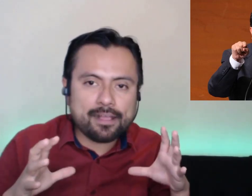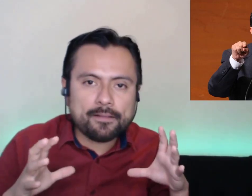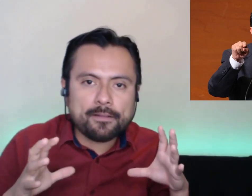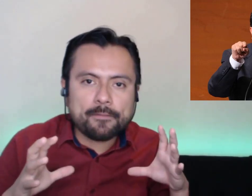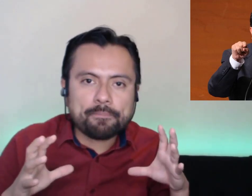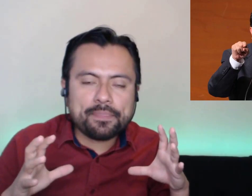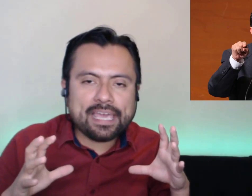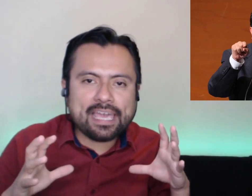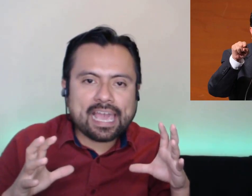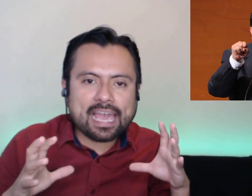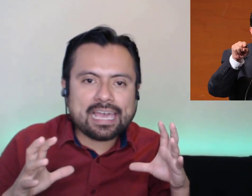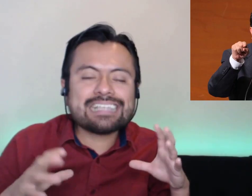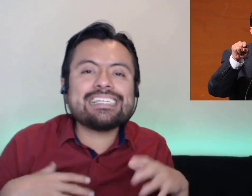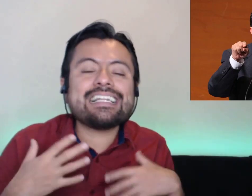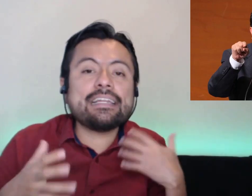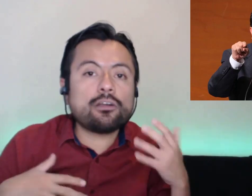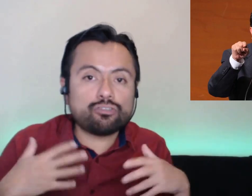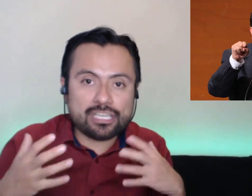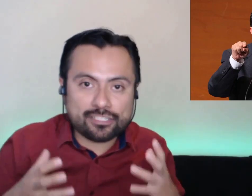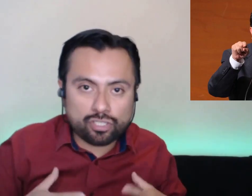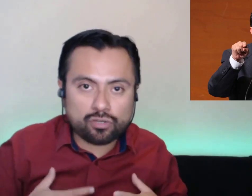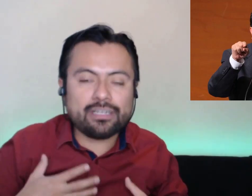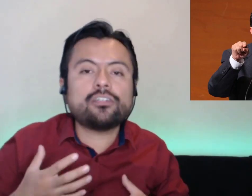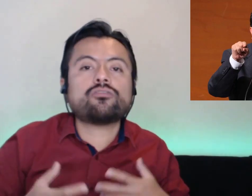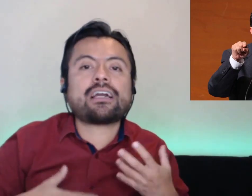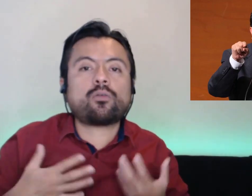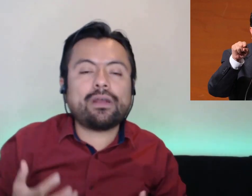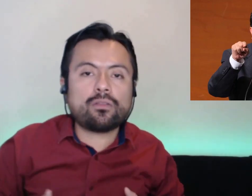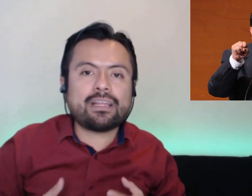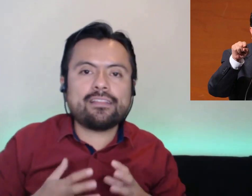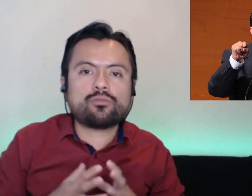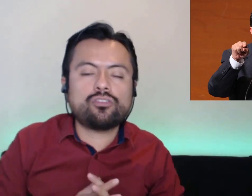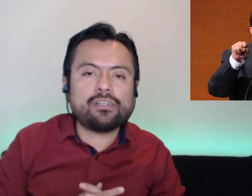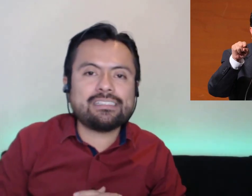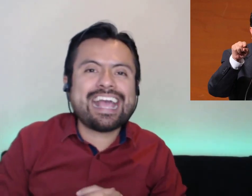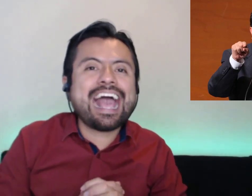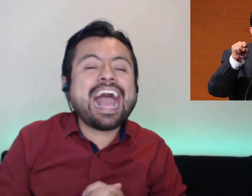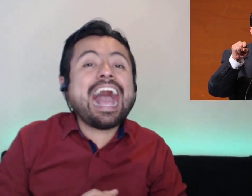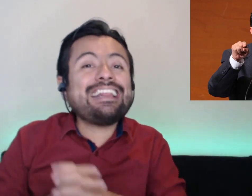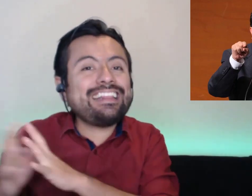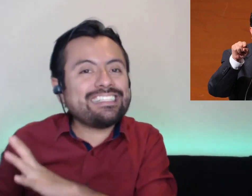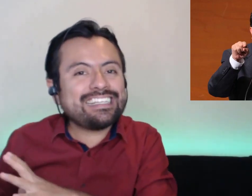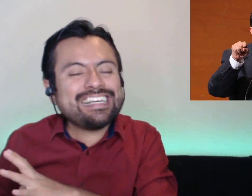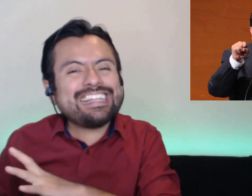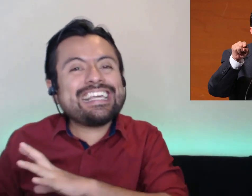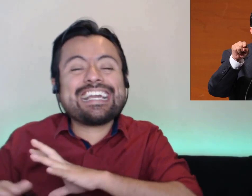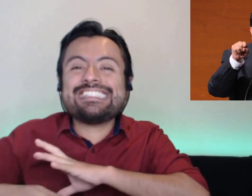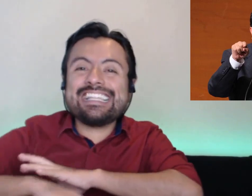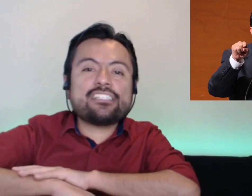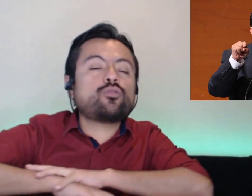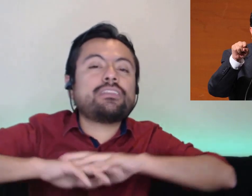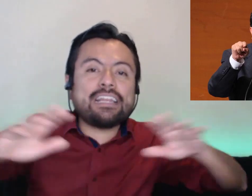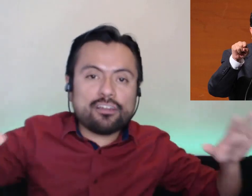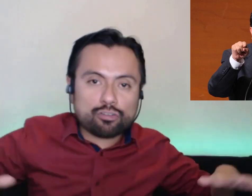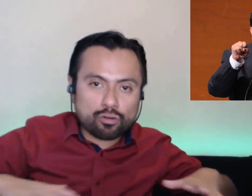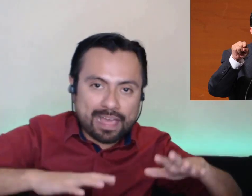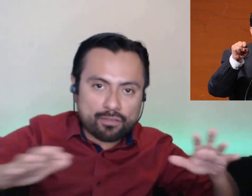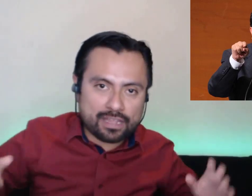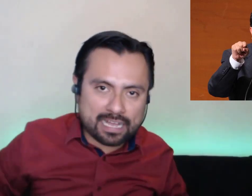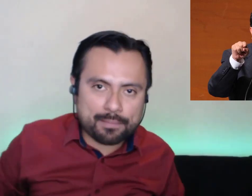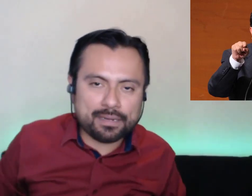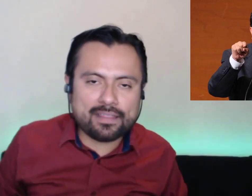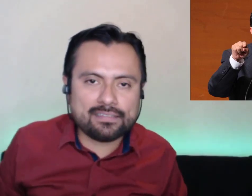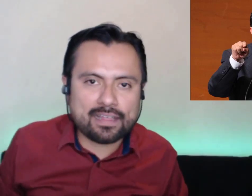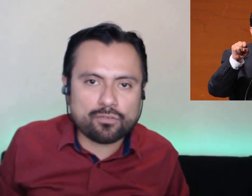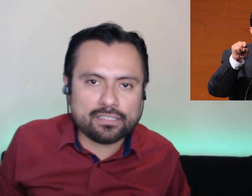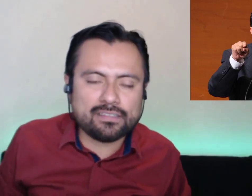encarga y hacer las negociaciones los acuerdos las discusiones antes de que se discutan en otro lado